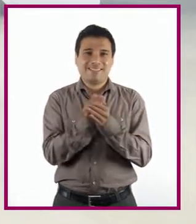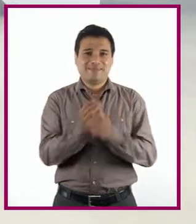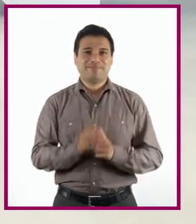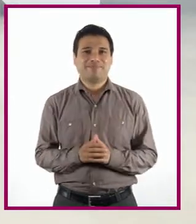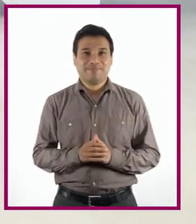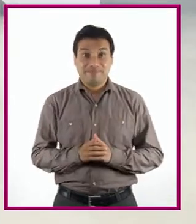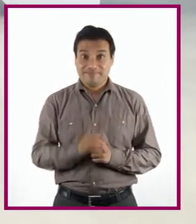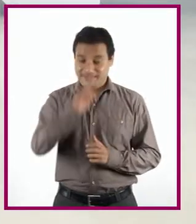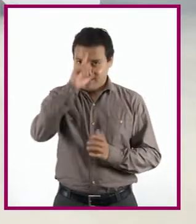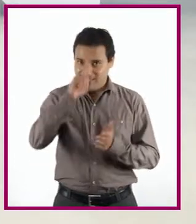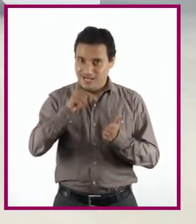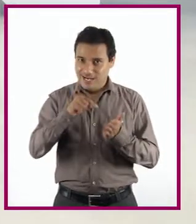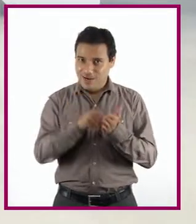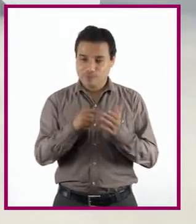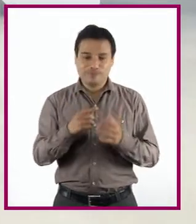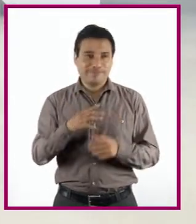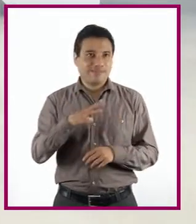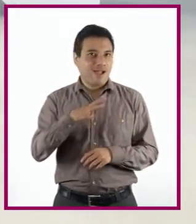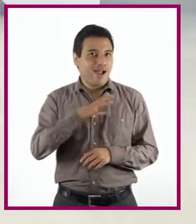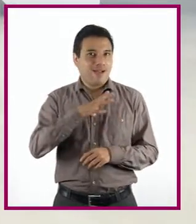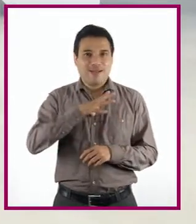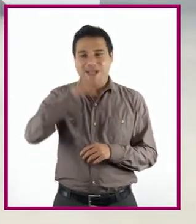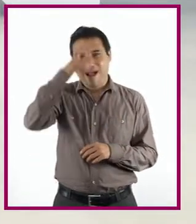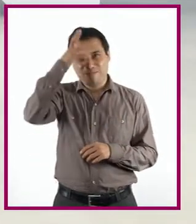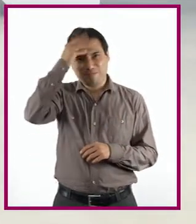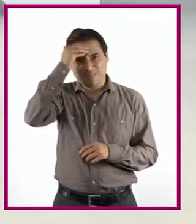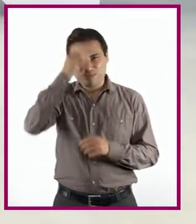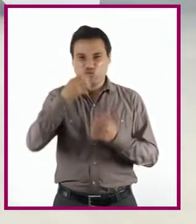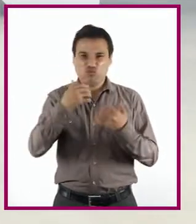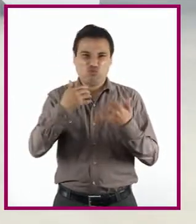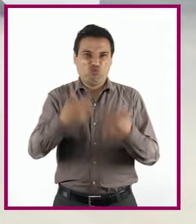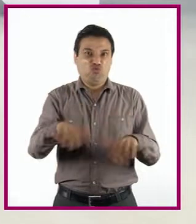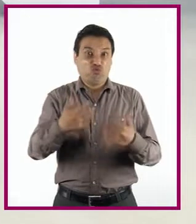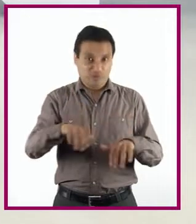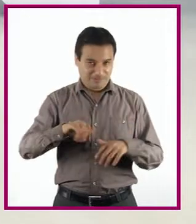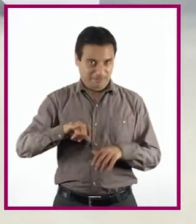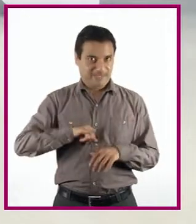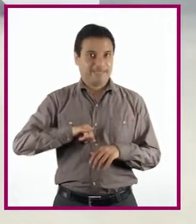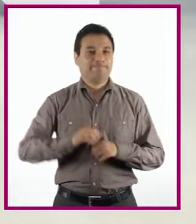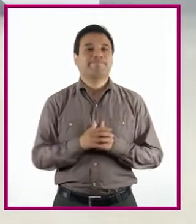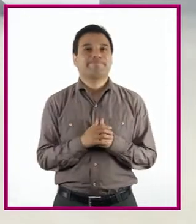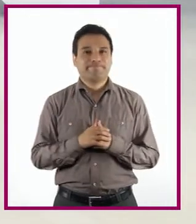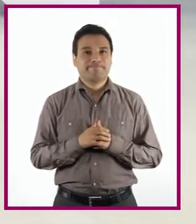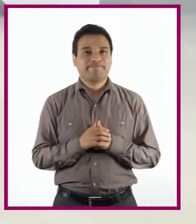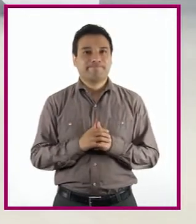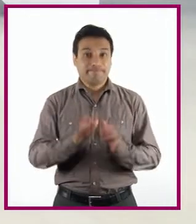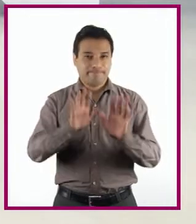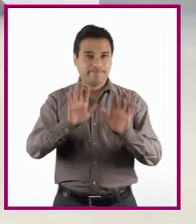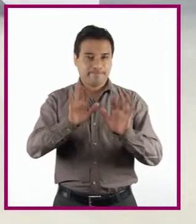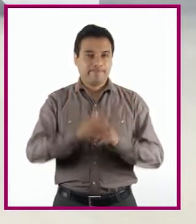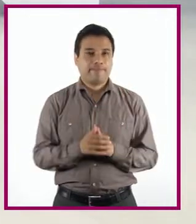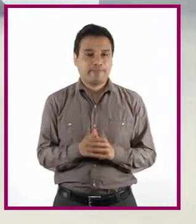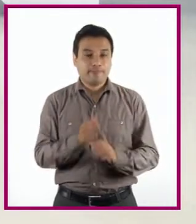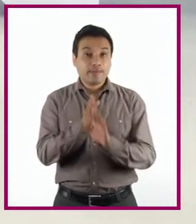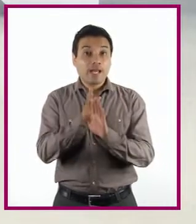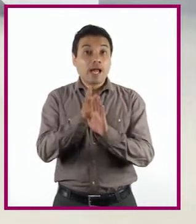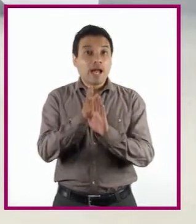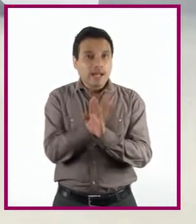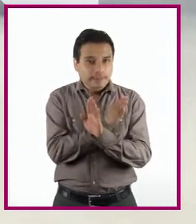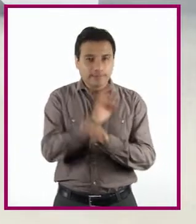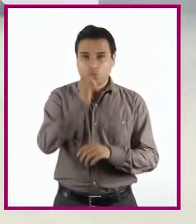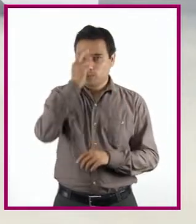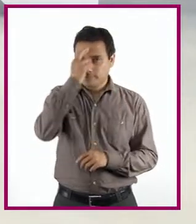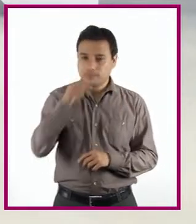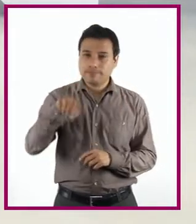que seguramente estará llena de aprendizajes y datos muy interesantes. Antes de comenzar, queremos recordarles que